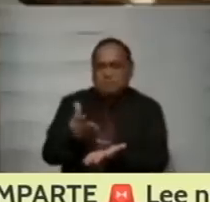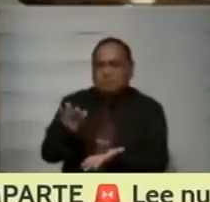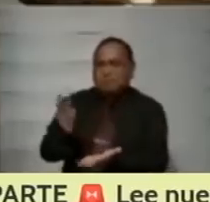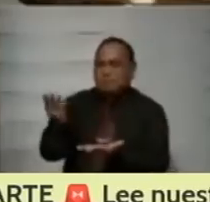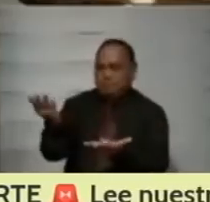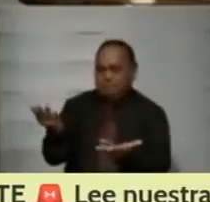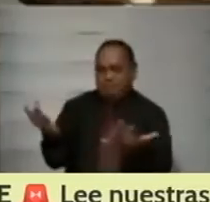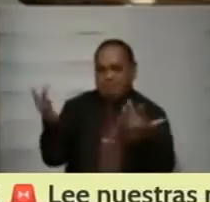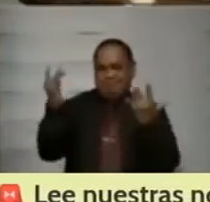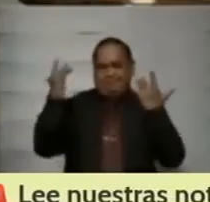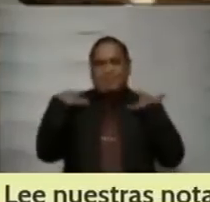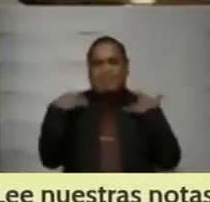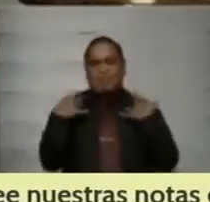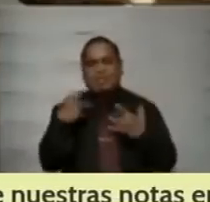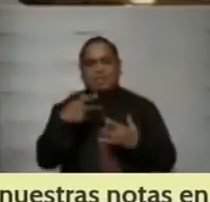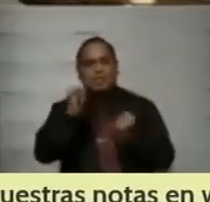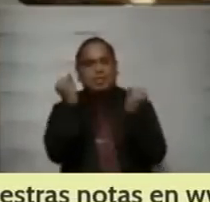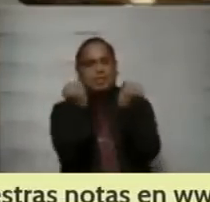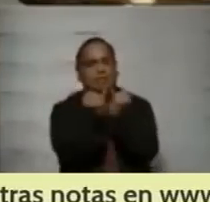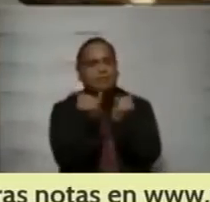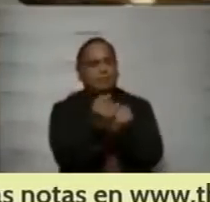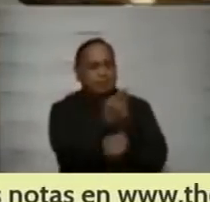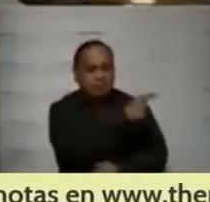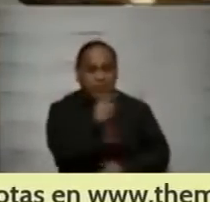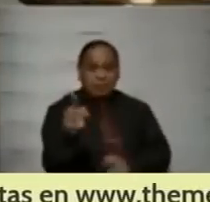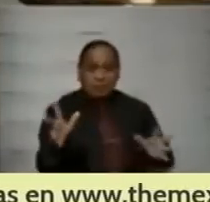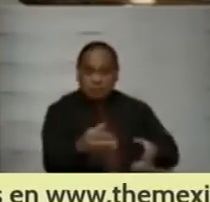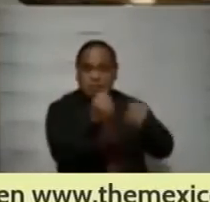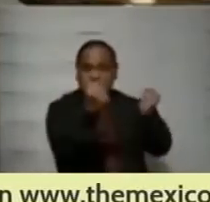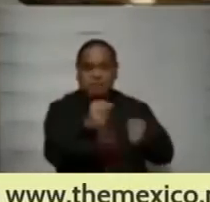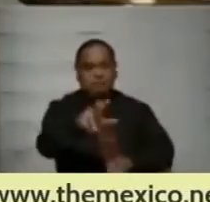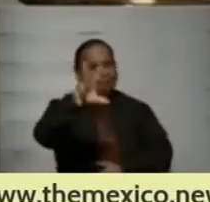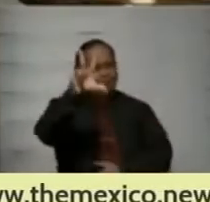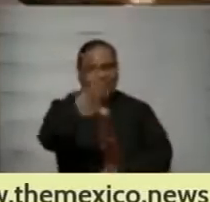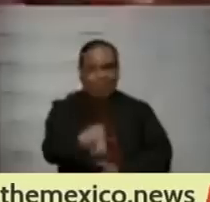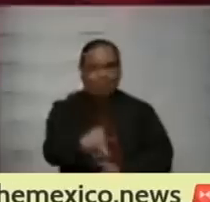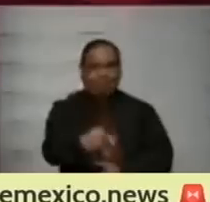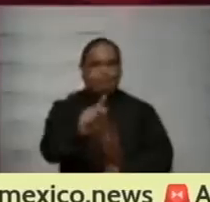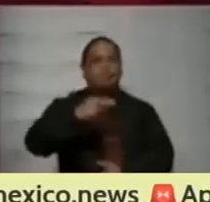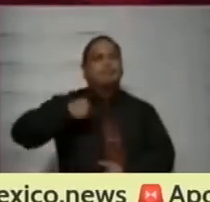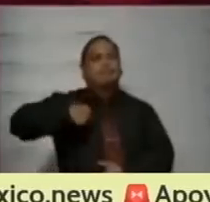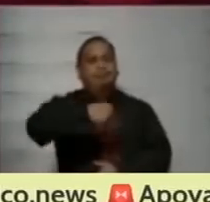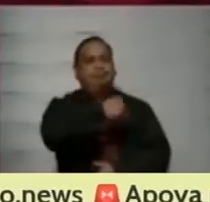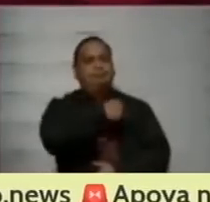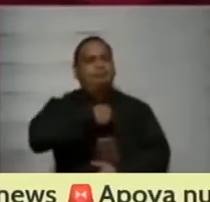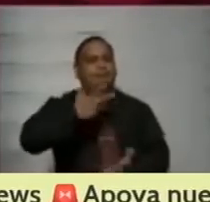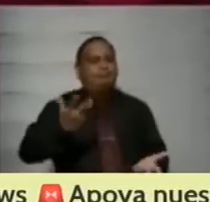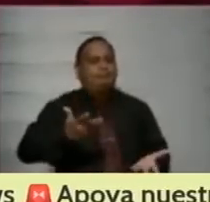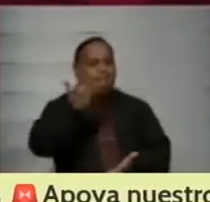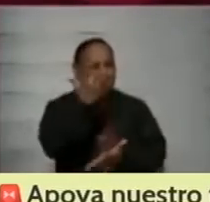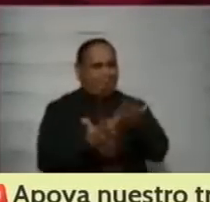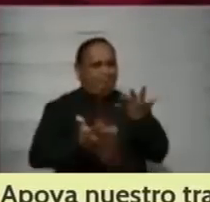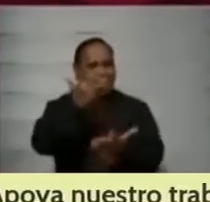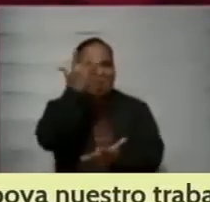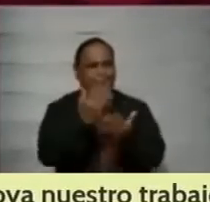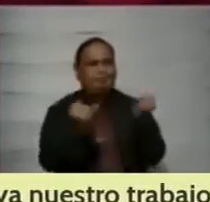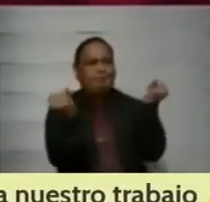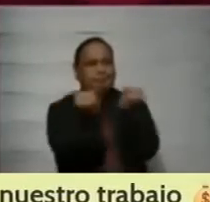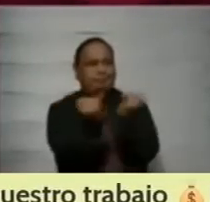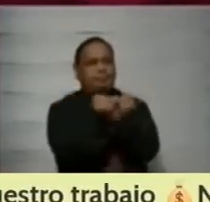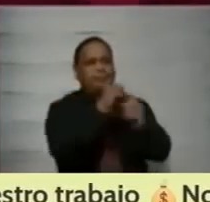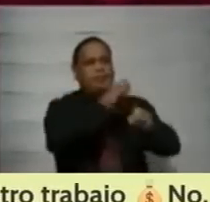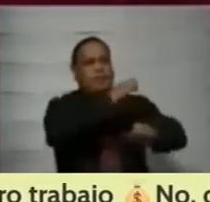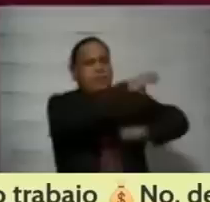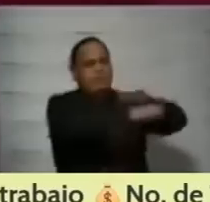impoluto, ¿no? Porque pero quieren que se van a salvar de esa manera, ¿no? Nosotros no vamos a quitar el dedo del renglón. Este aquí, aquí hay otra